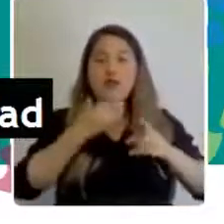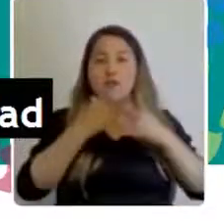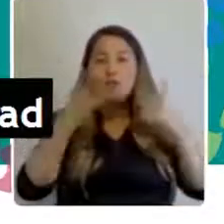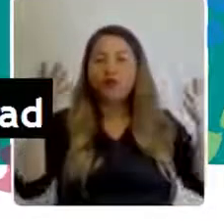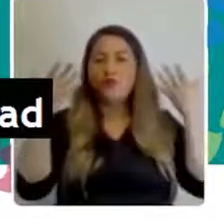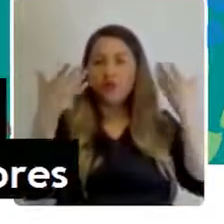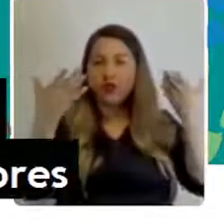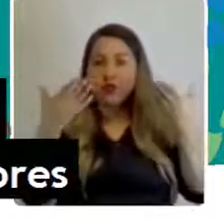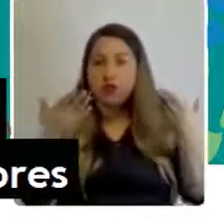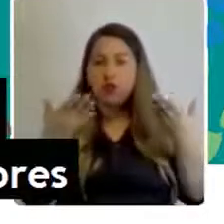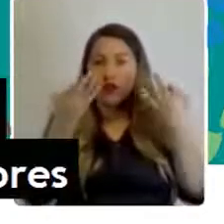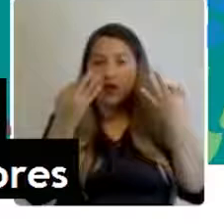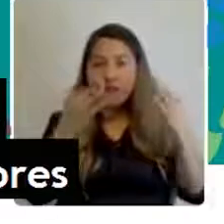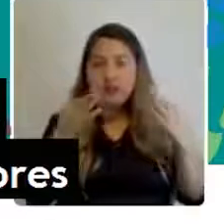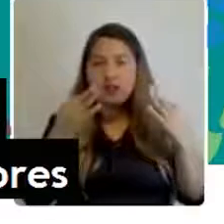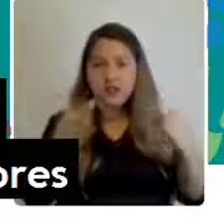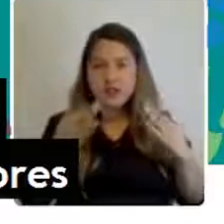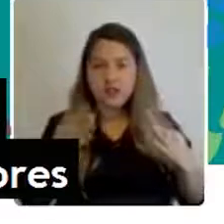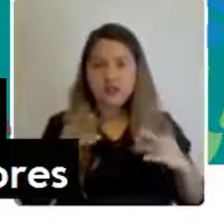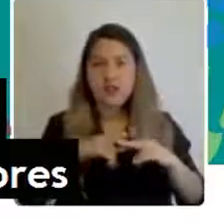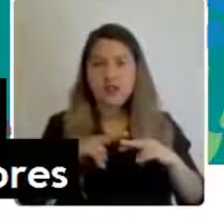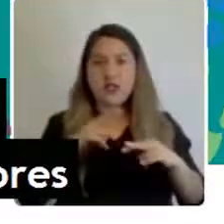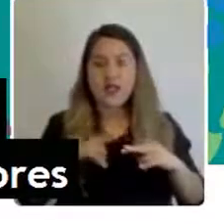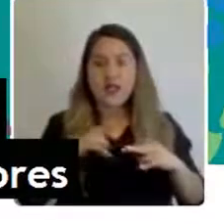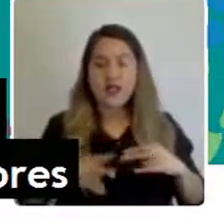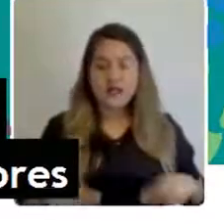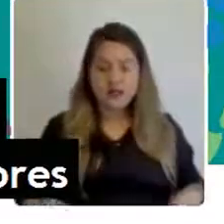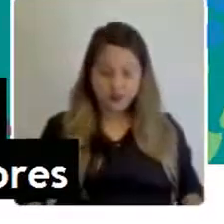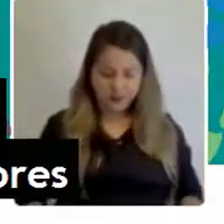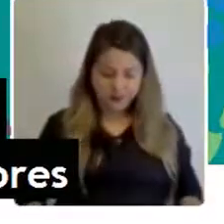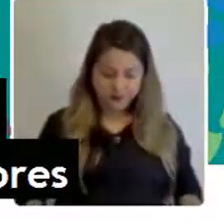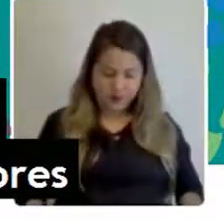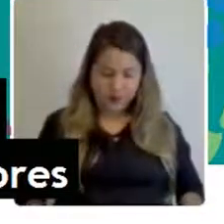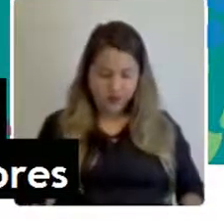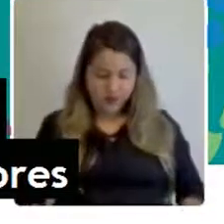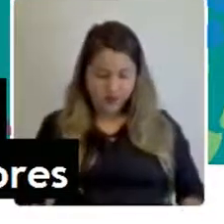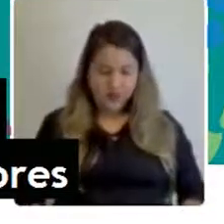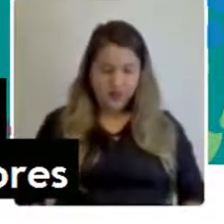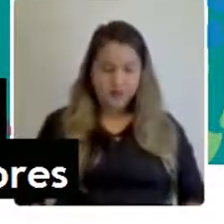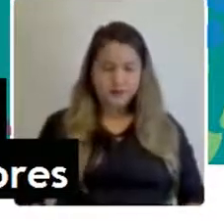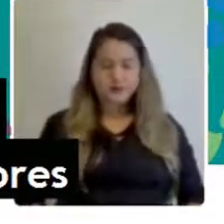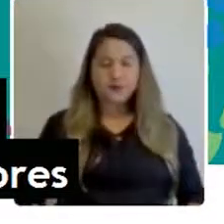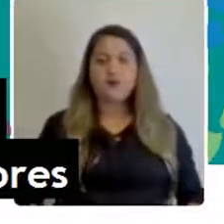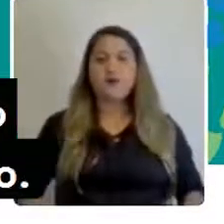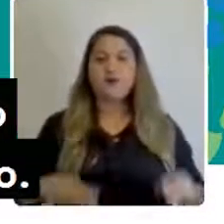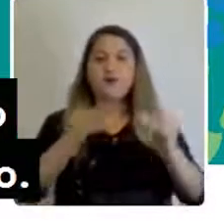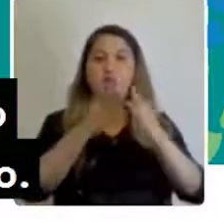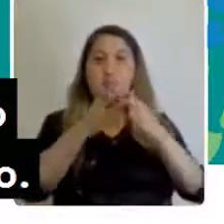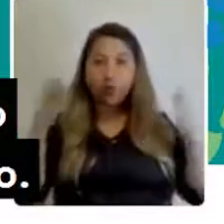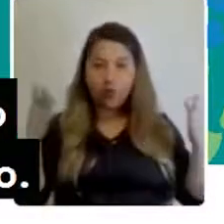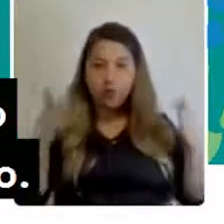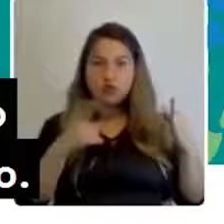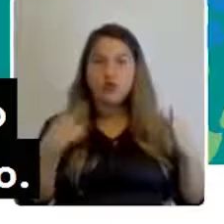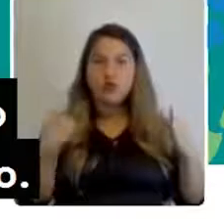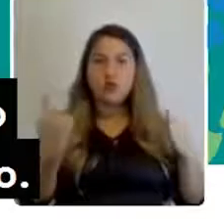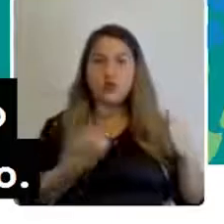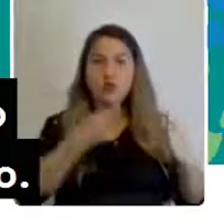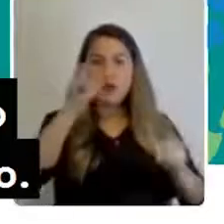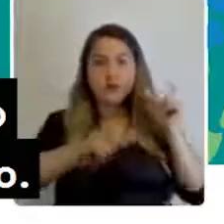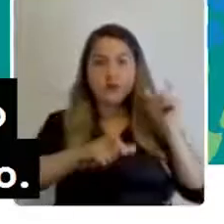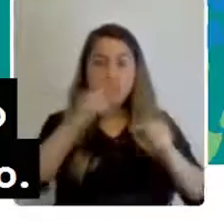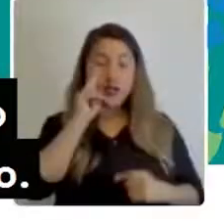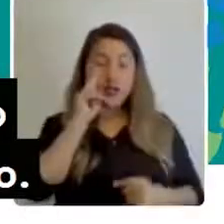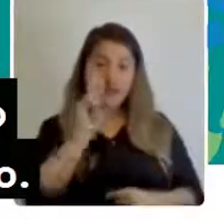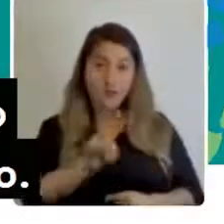y felicitaciones que han hecho llegar a los distintos expositores, muchos de nuestros auditores y telespectadores a través